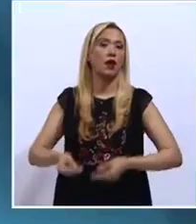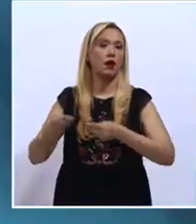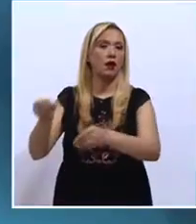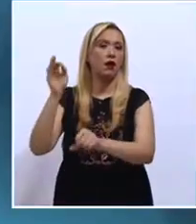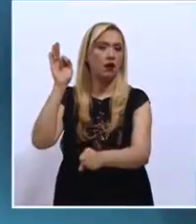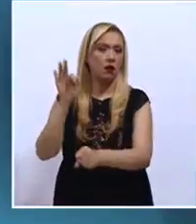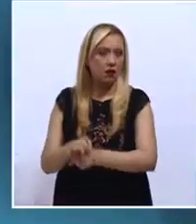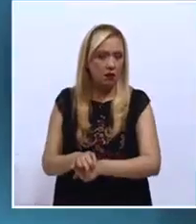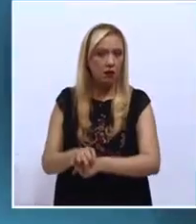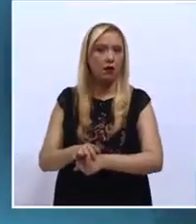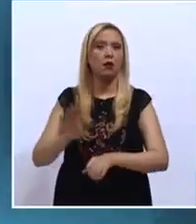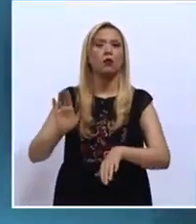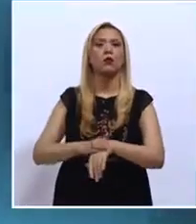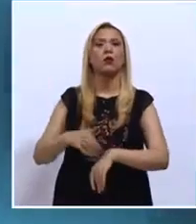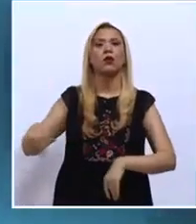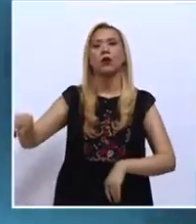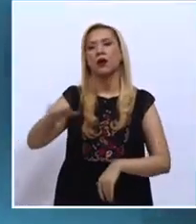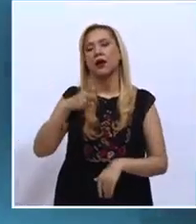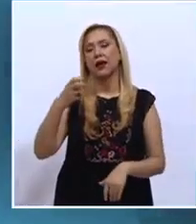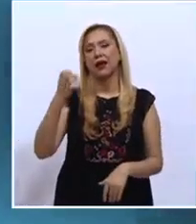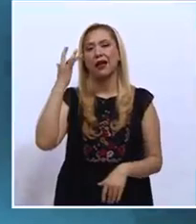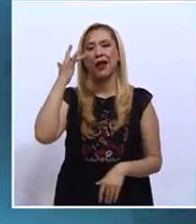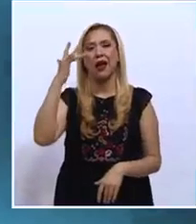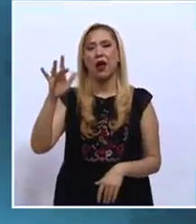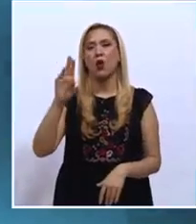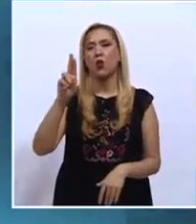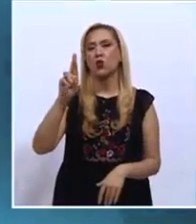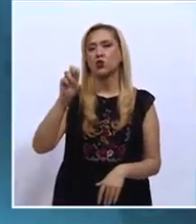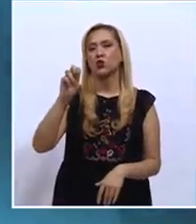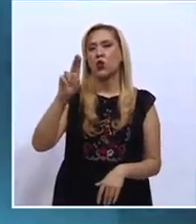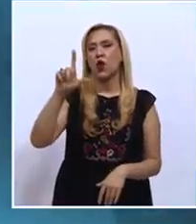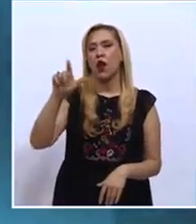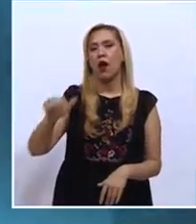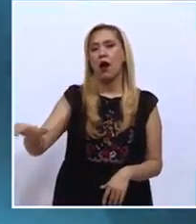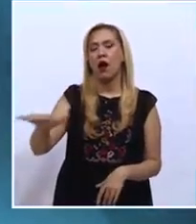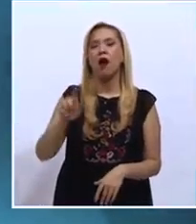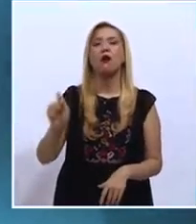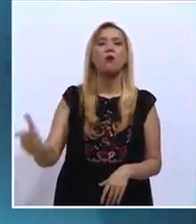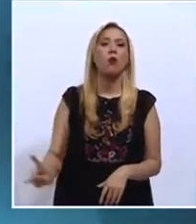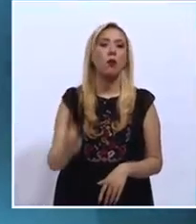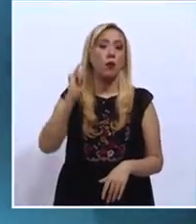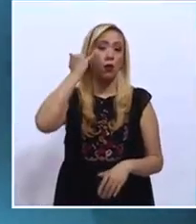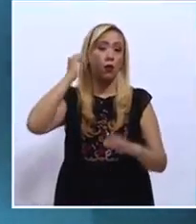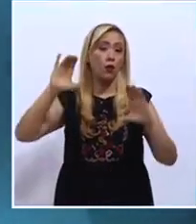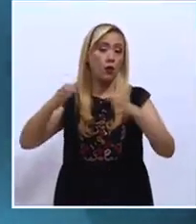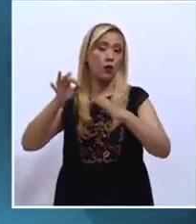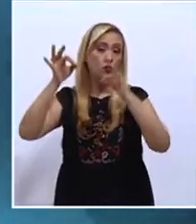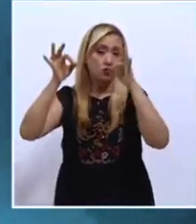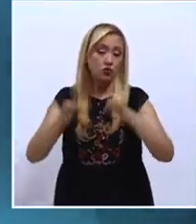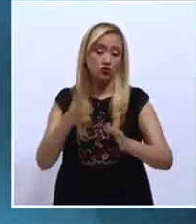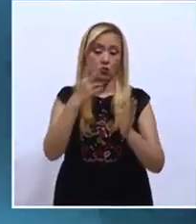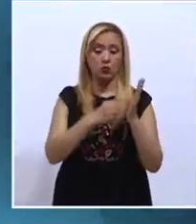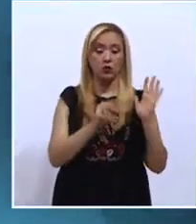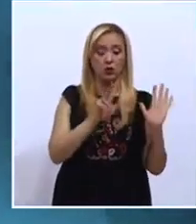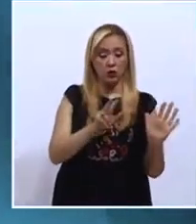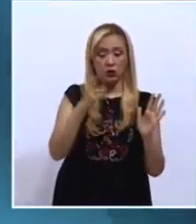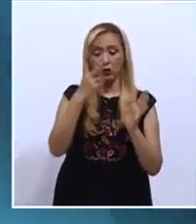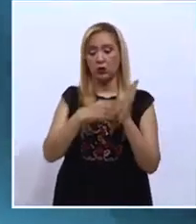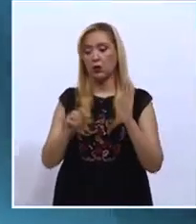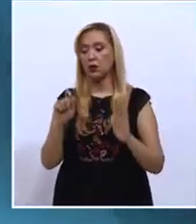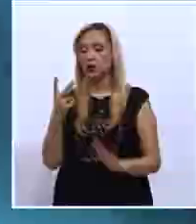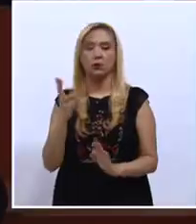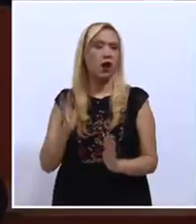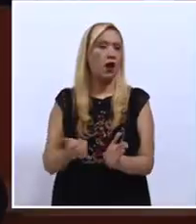la identificación de Santa Úrsula Xitla como pueblo originario ocurrió en sentencias de 2018 y